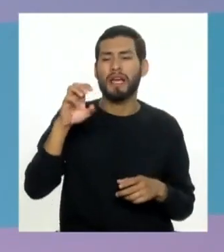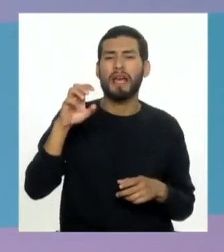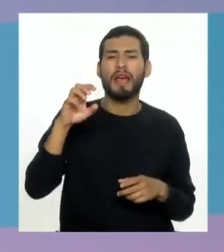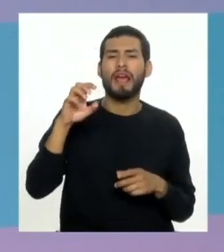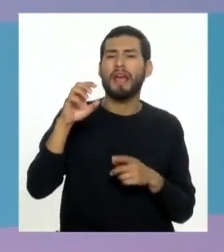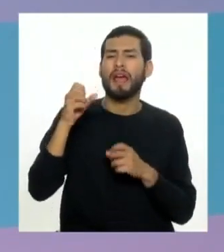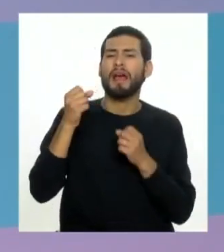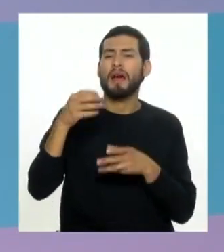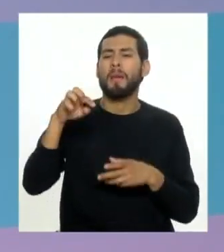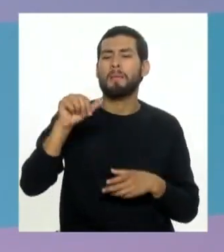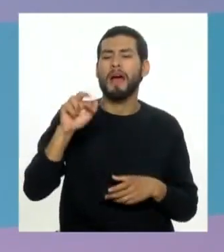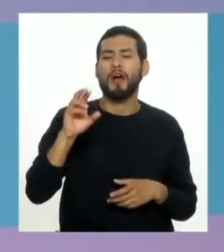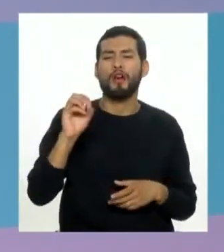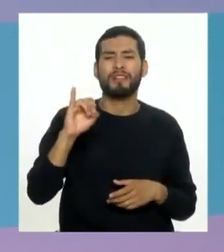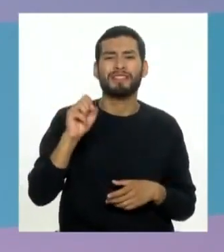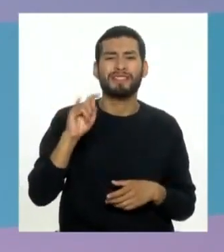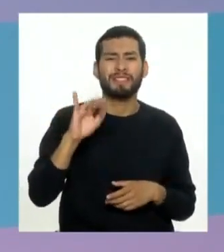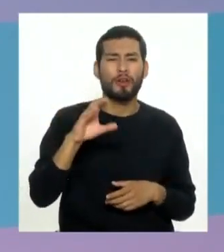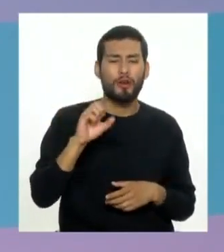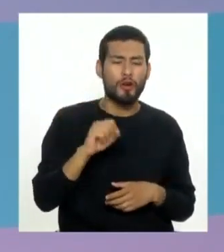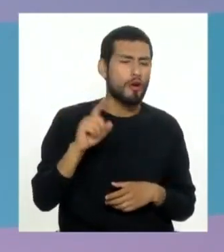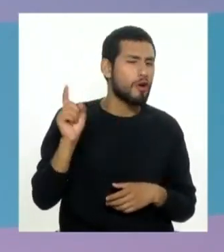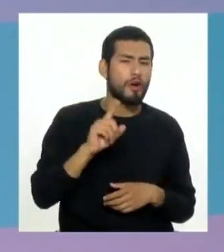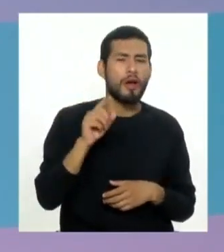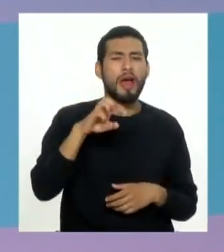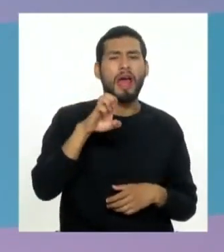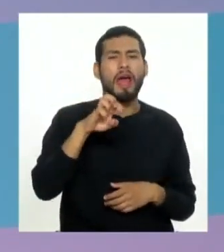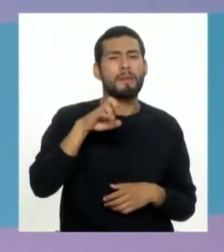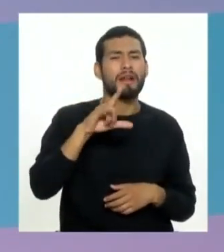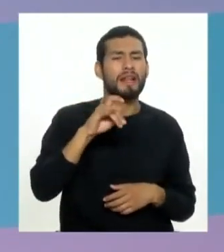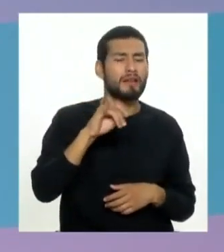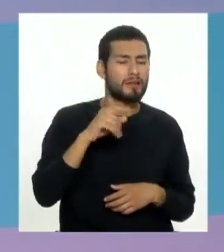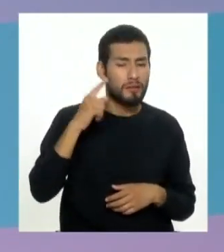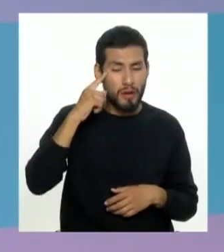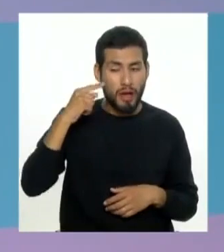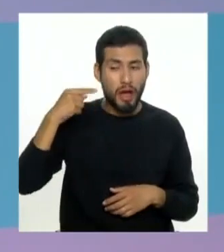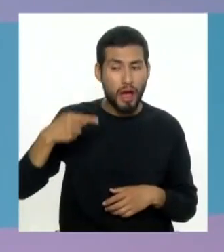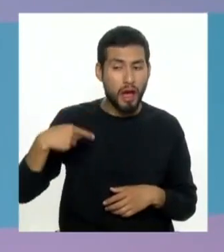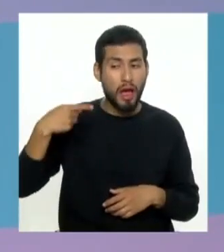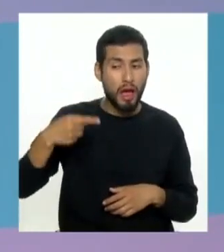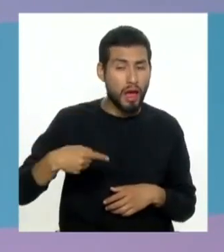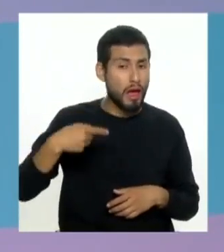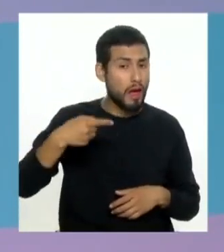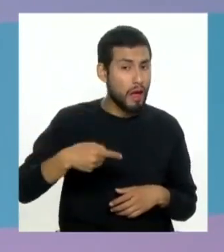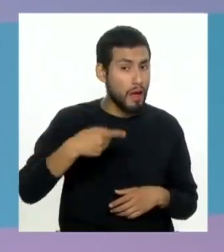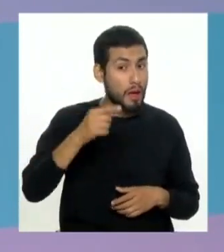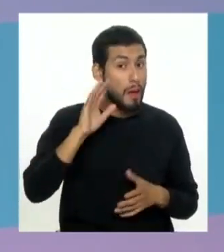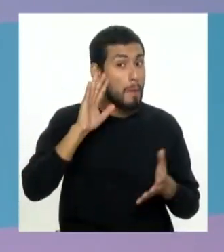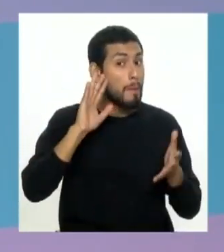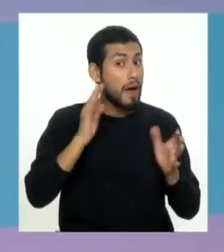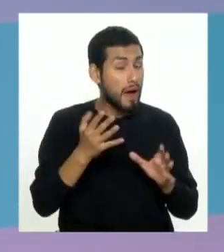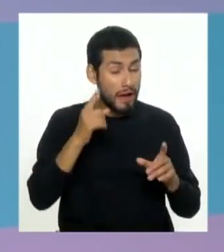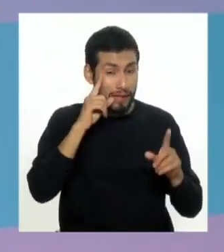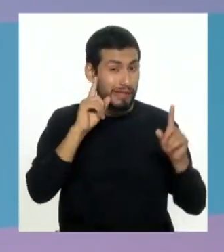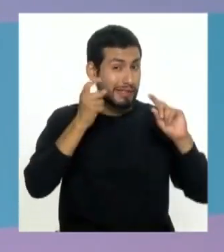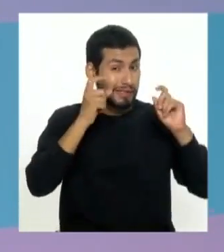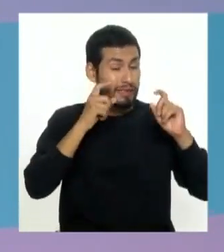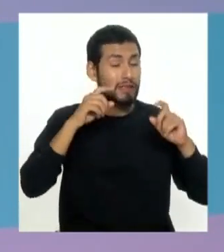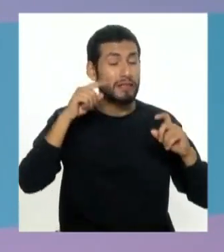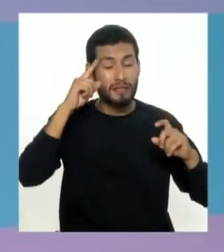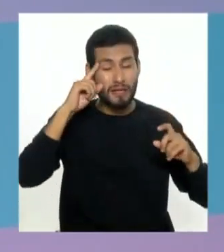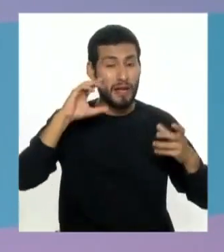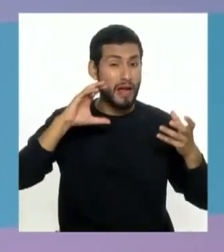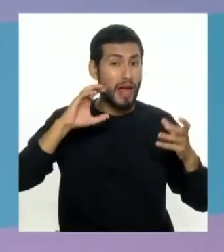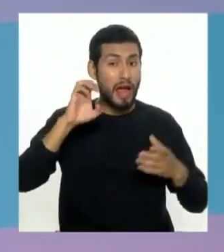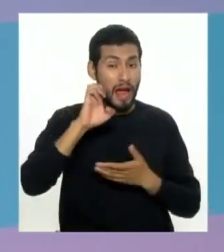no epilépticos. O sea, manifestaciones clínicas repetitivas que parecen crisis epilépticas y no lo son. Eso